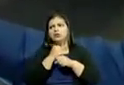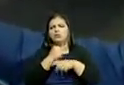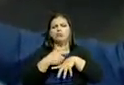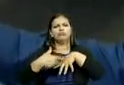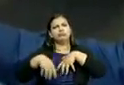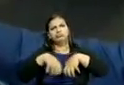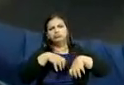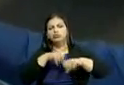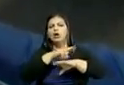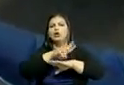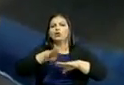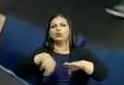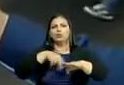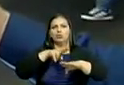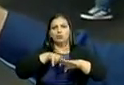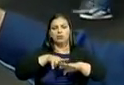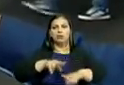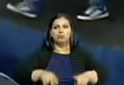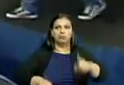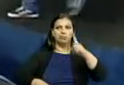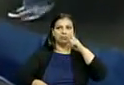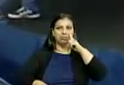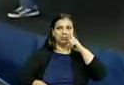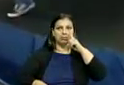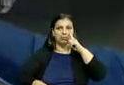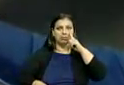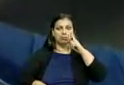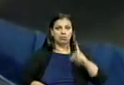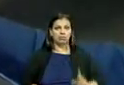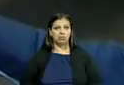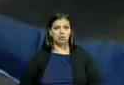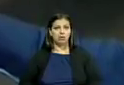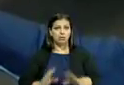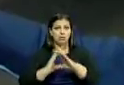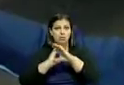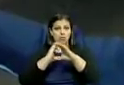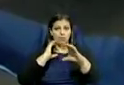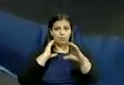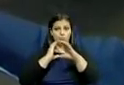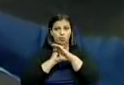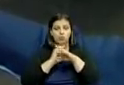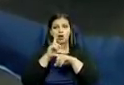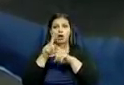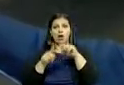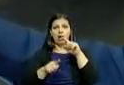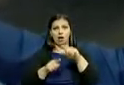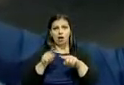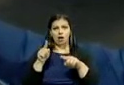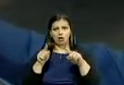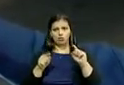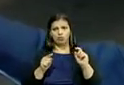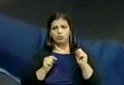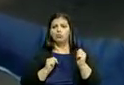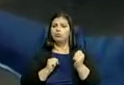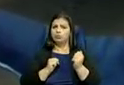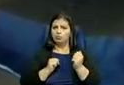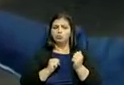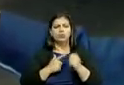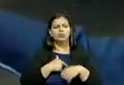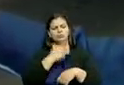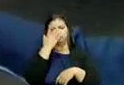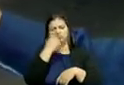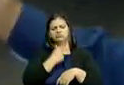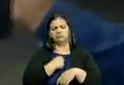deciden prestar el servicio público y no continuar con el paro la terminal puede operar inmediatamente en